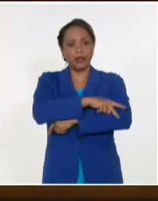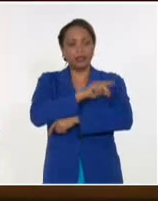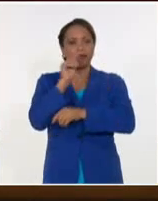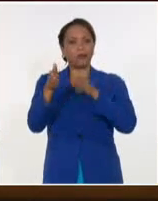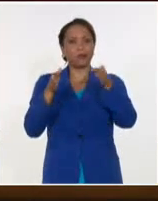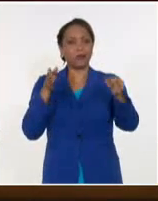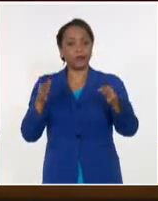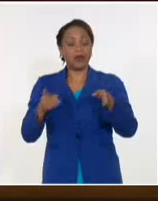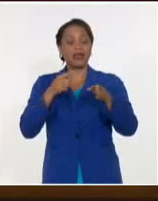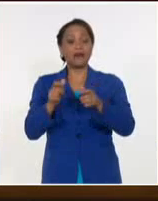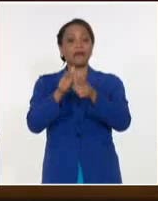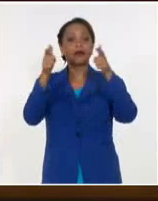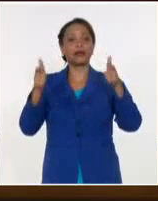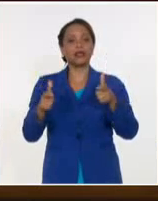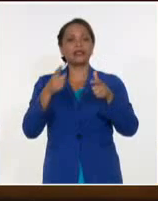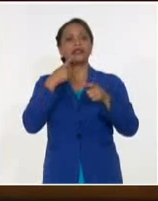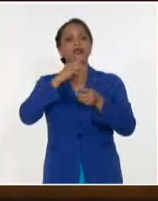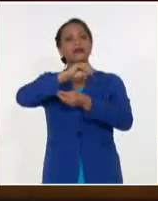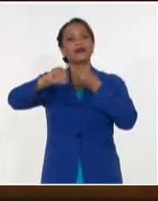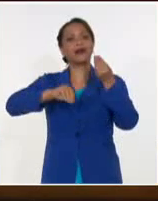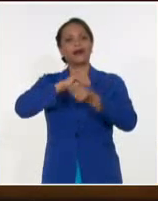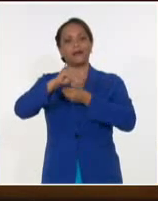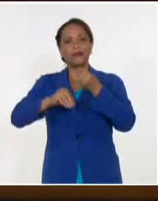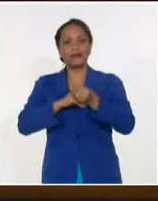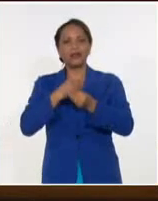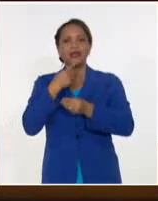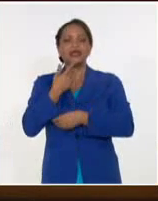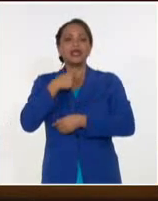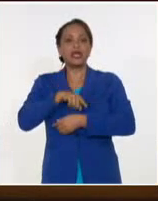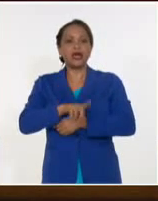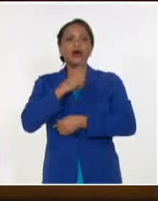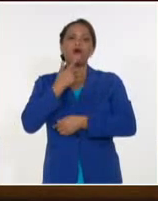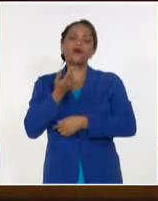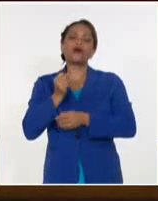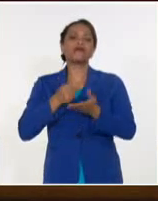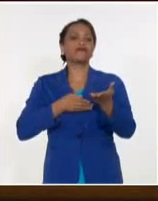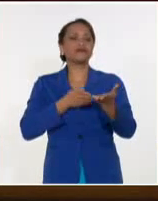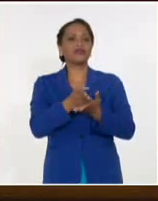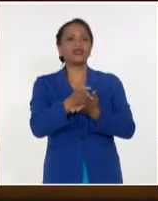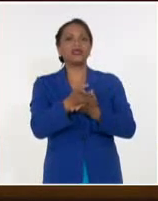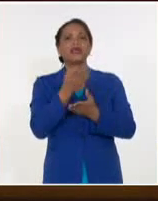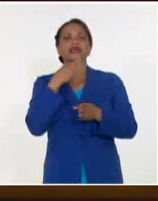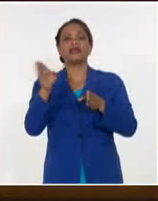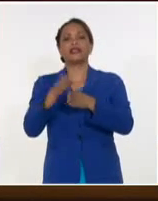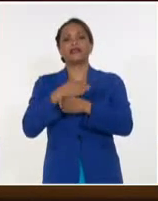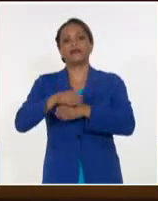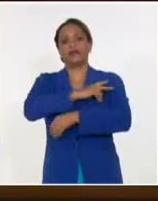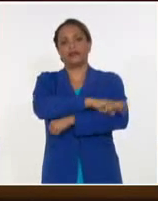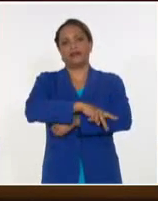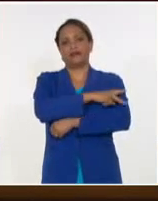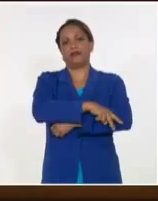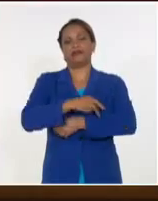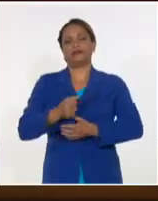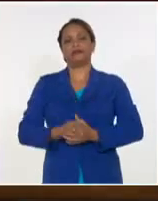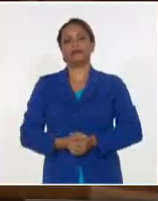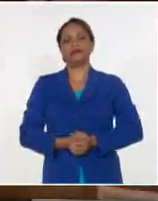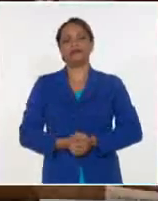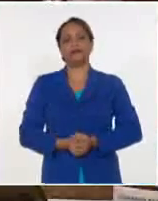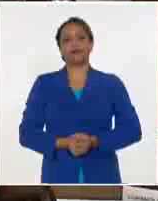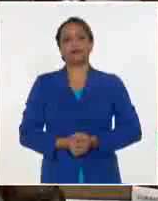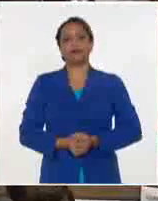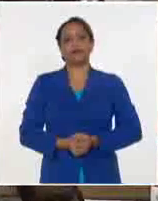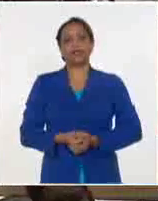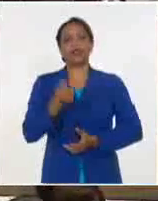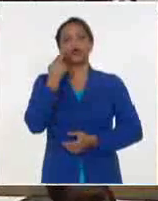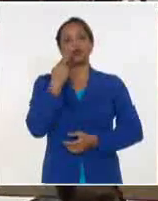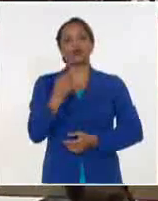mucho más numerosa y variada y se asienta o permanece en muy diversas latitudes. Lo reconoció el